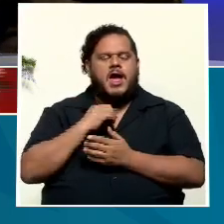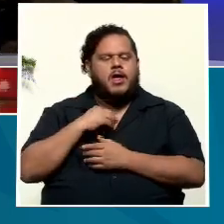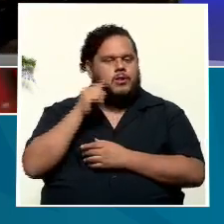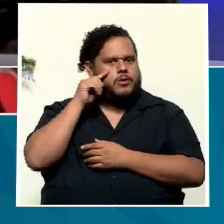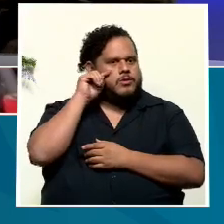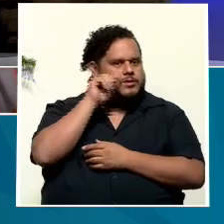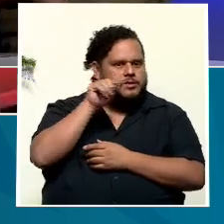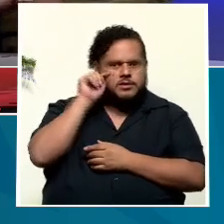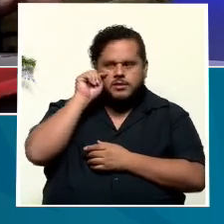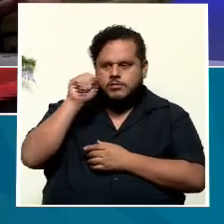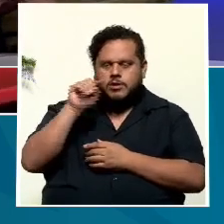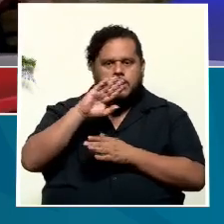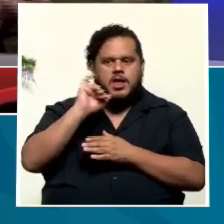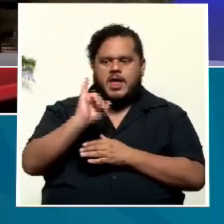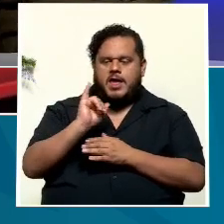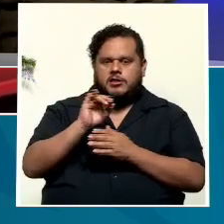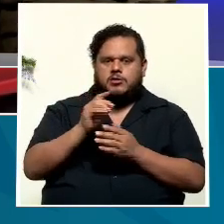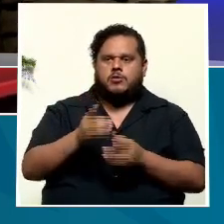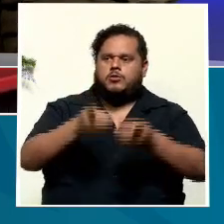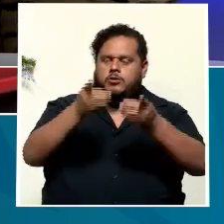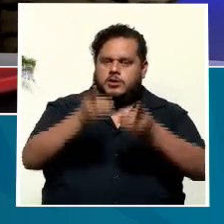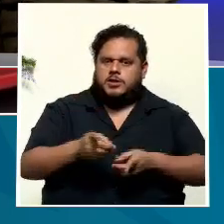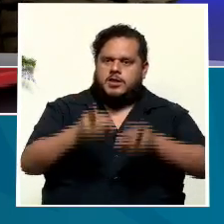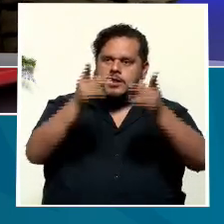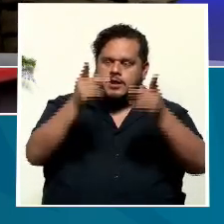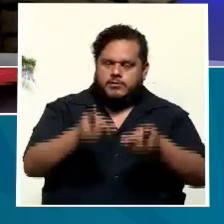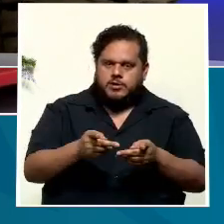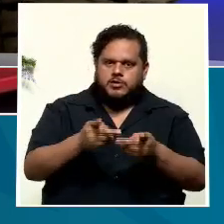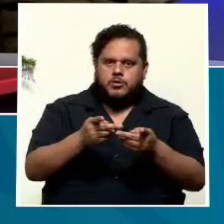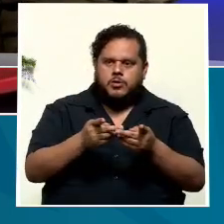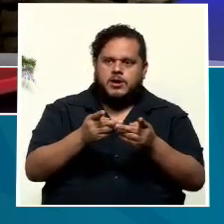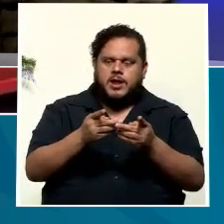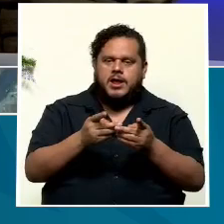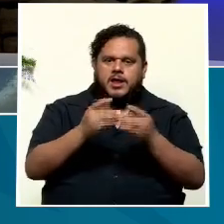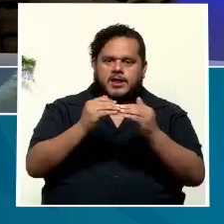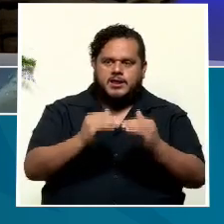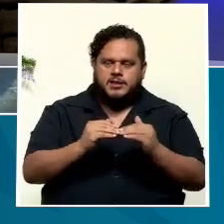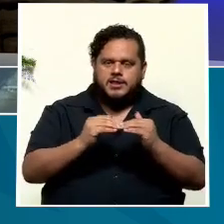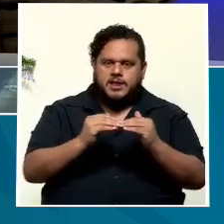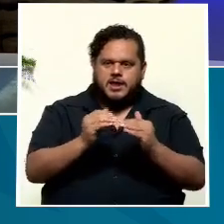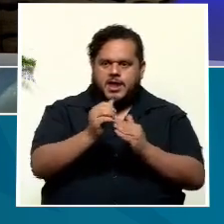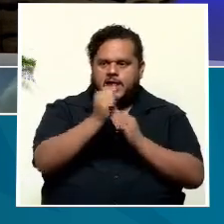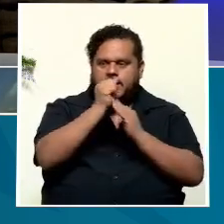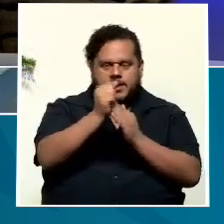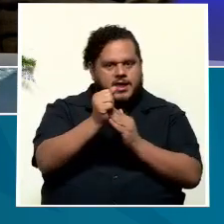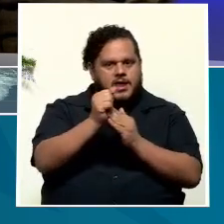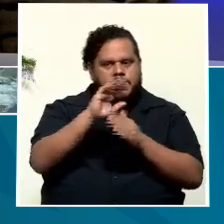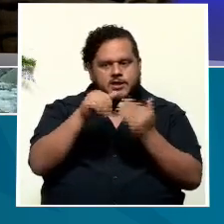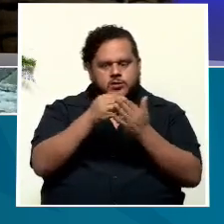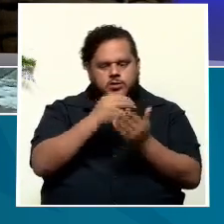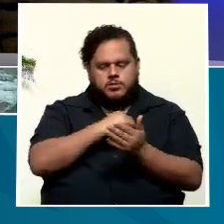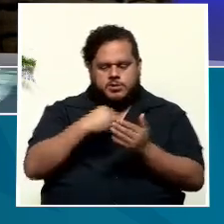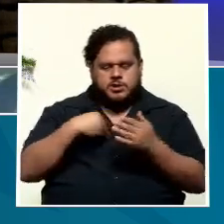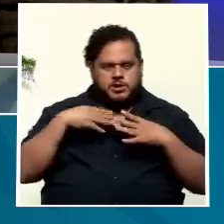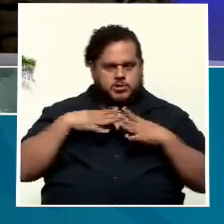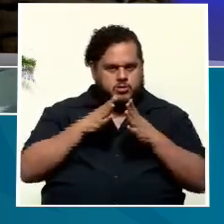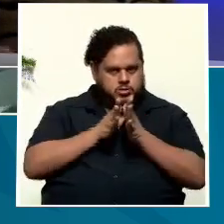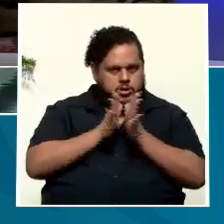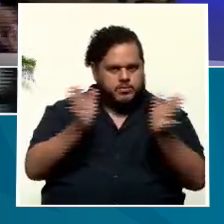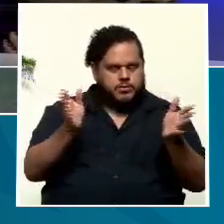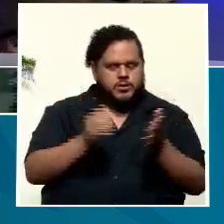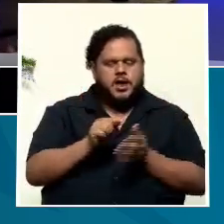Todo eso lo tiene que decidir la persona que esté a la cabeza del Ministerio Público. Así que sí, tiene, digamos, una gran